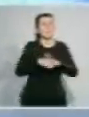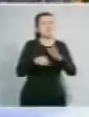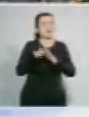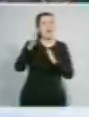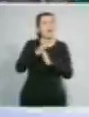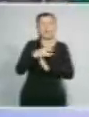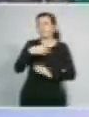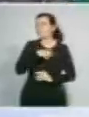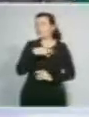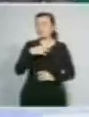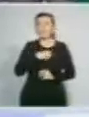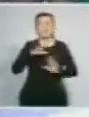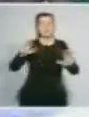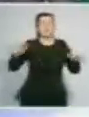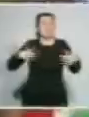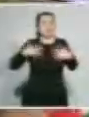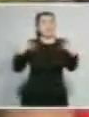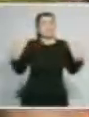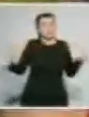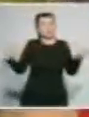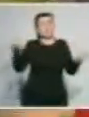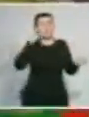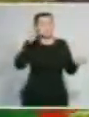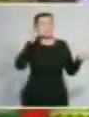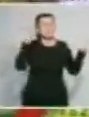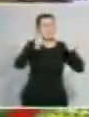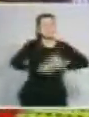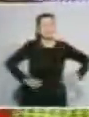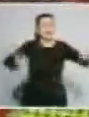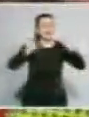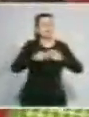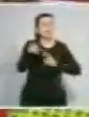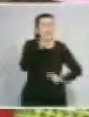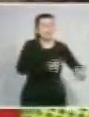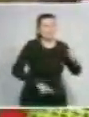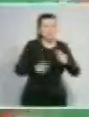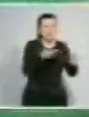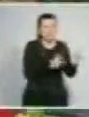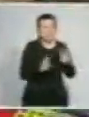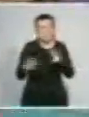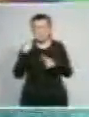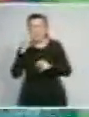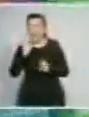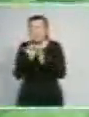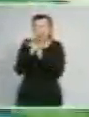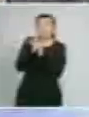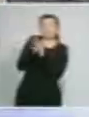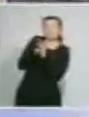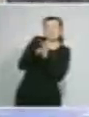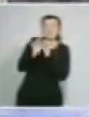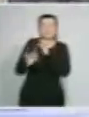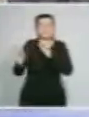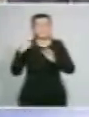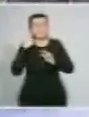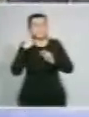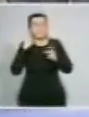pero si de repente dejara de sonar, debes buscar un sitio o te eliminarán.